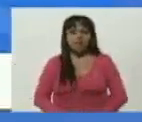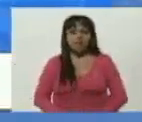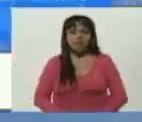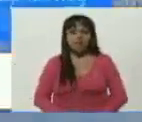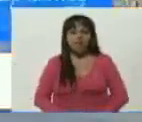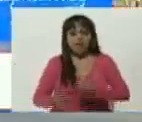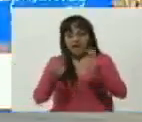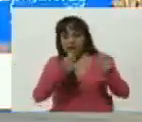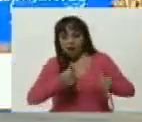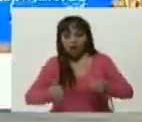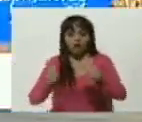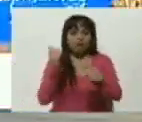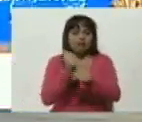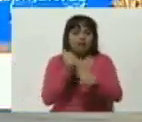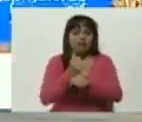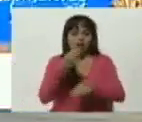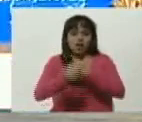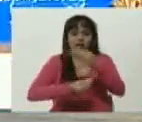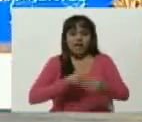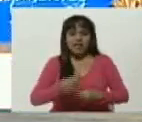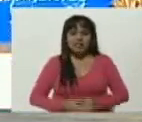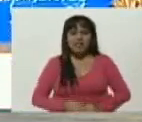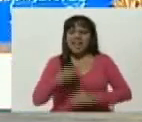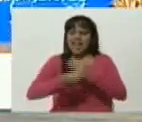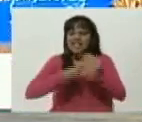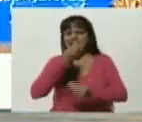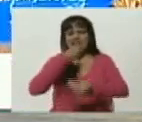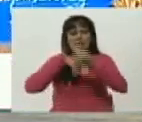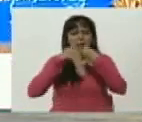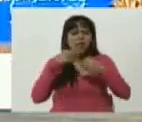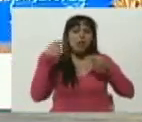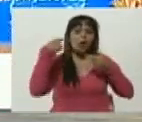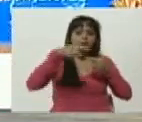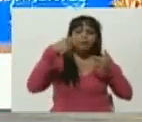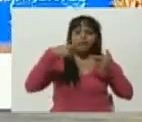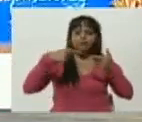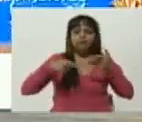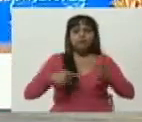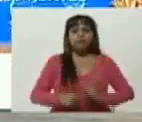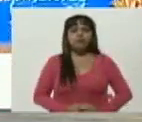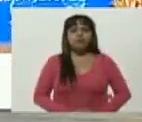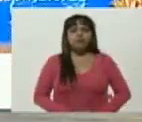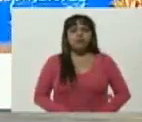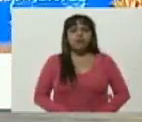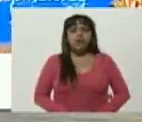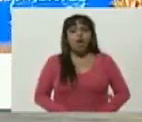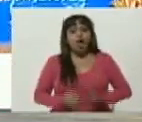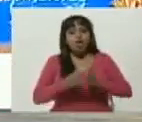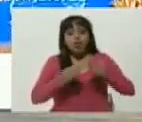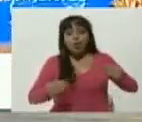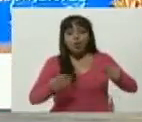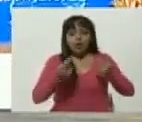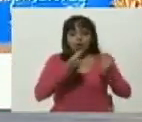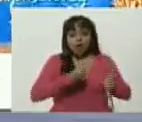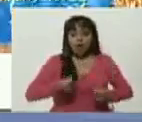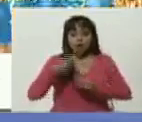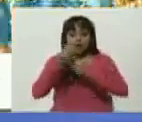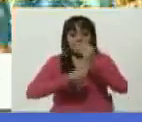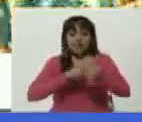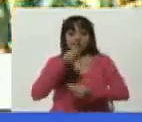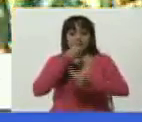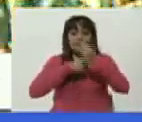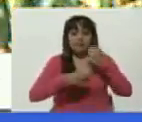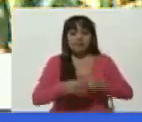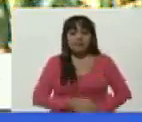economía productiva, de la economía que produce los alimentos, toda la economía que produce los alimentos. Y